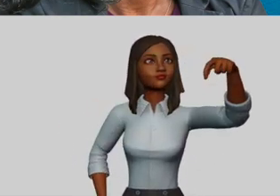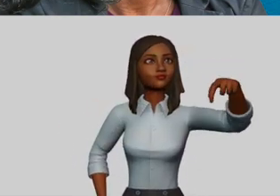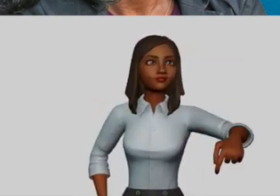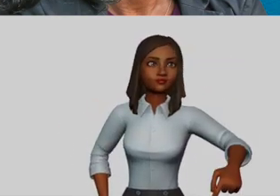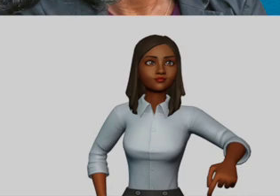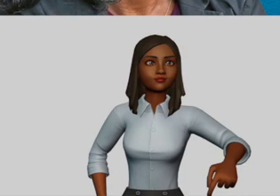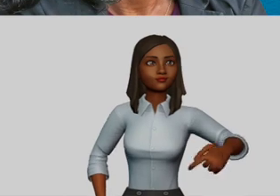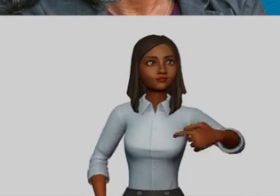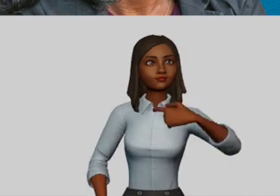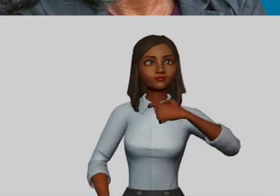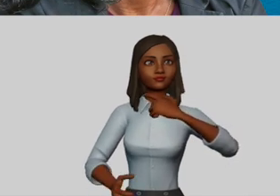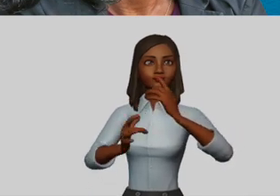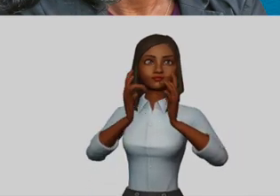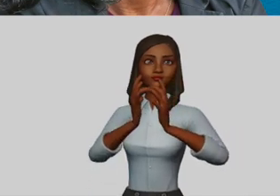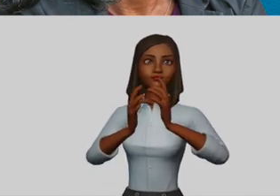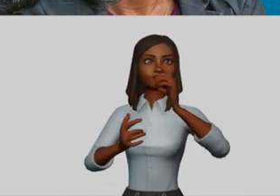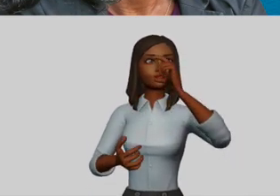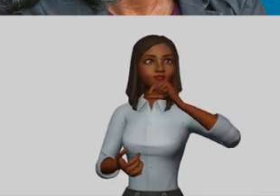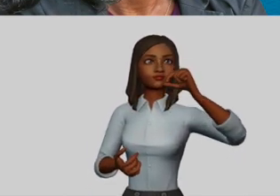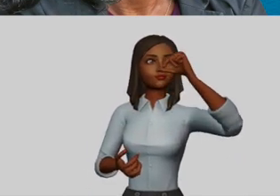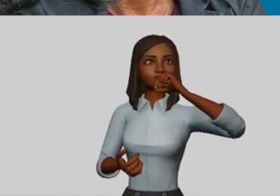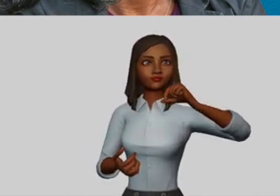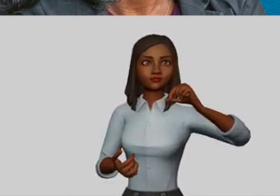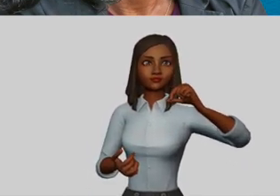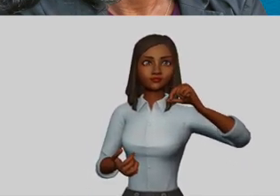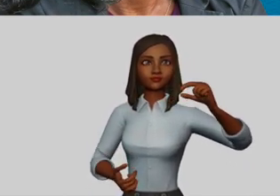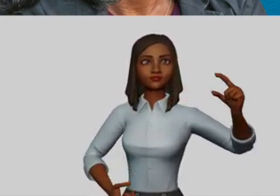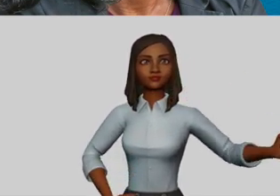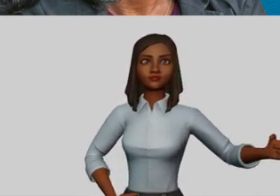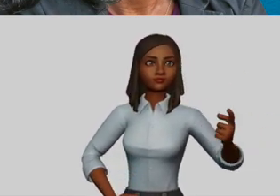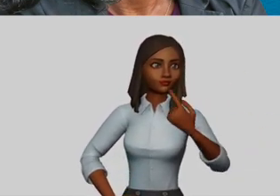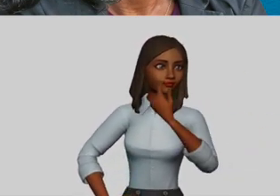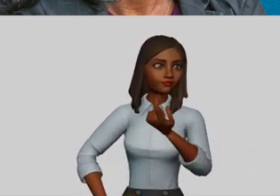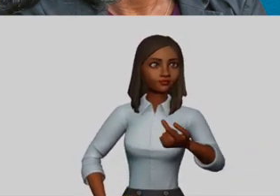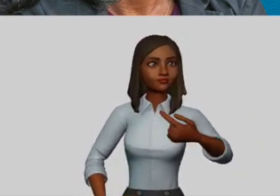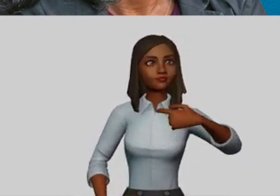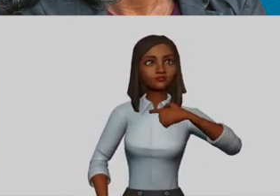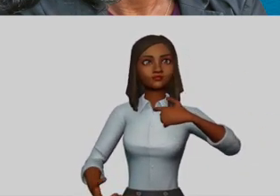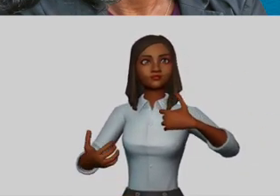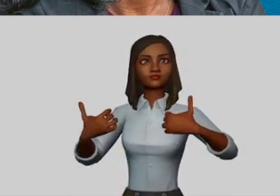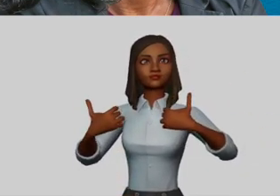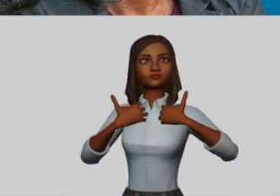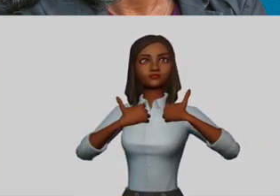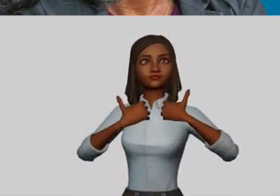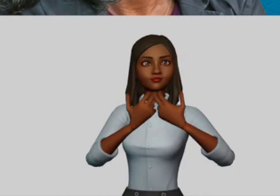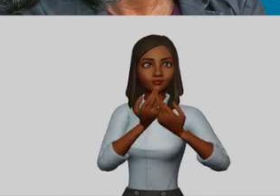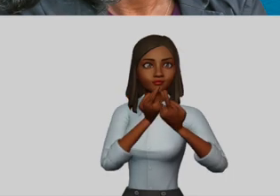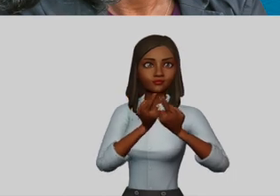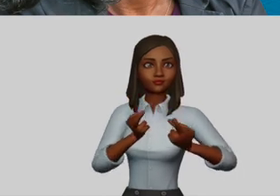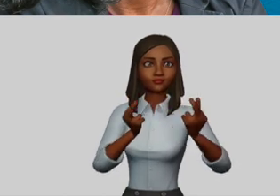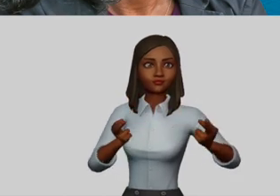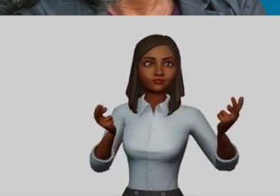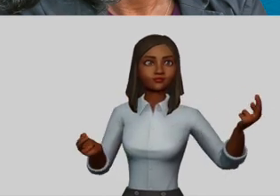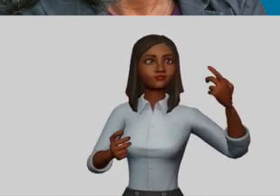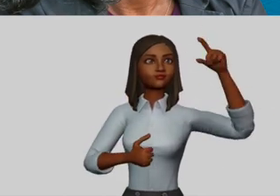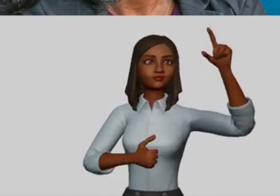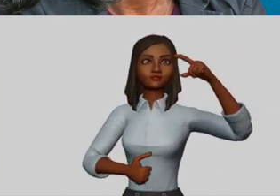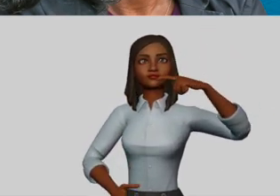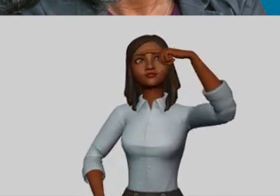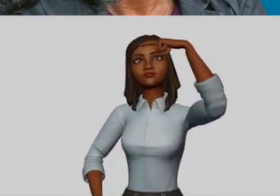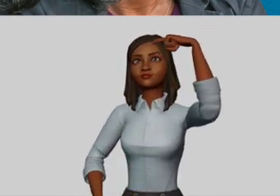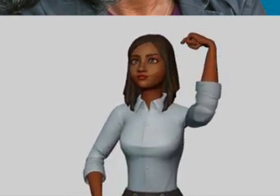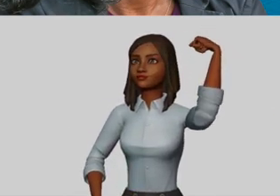un cliente. Claro. Entonces, especialmente con todos los productos que ellos tienen. Entonces,